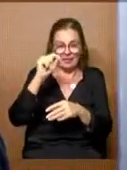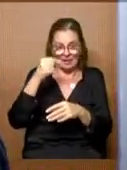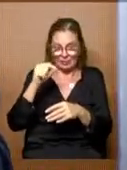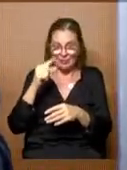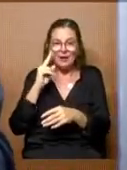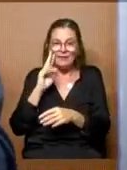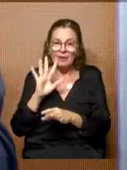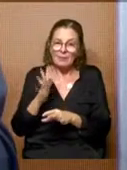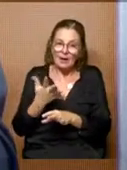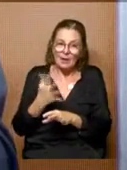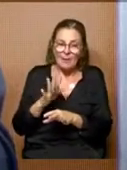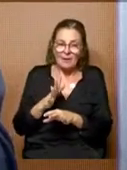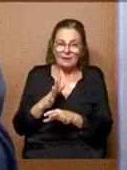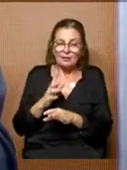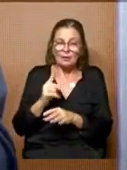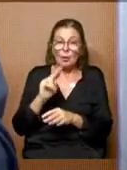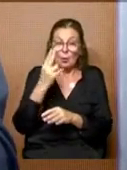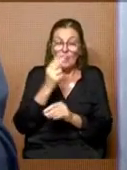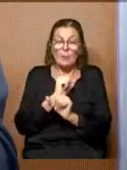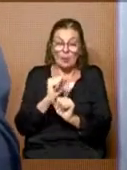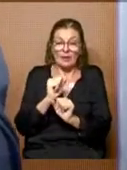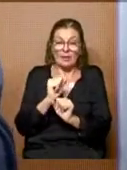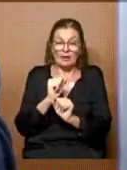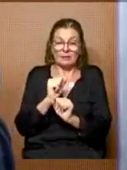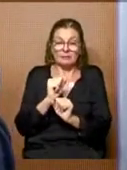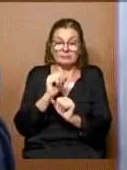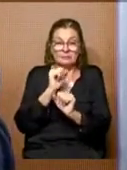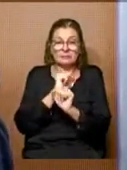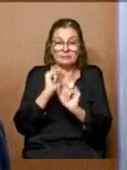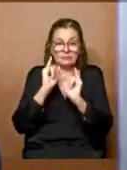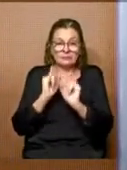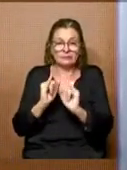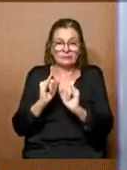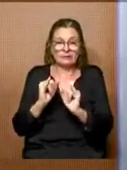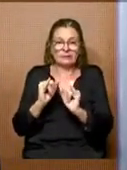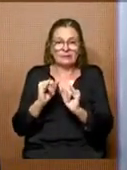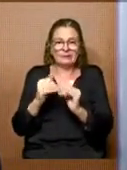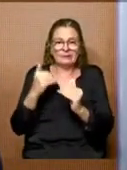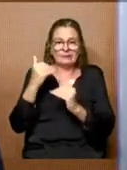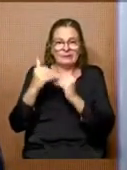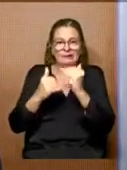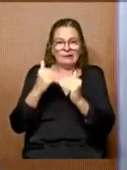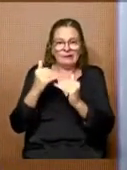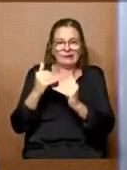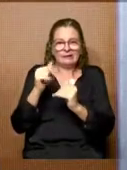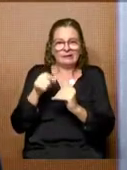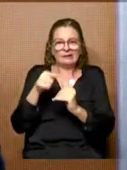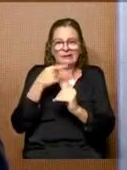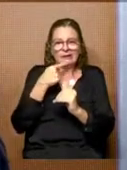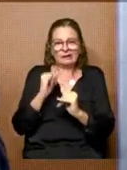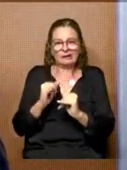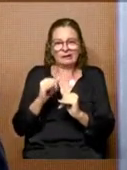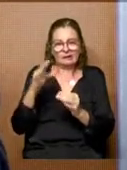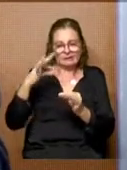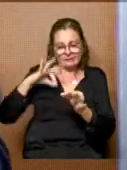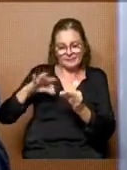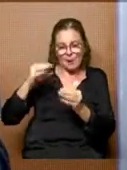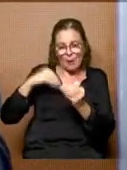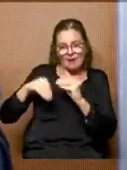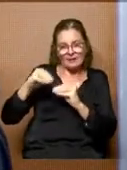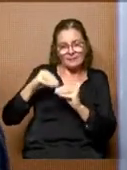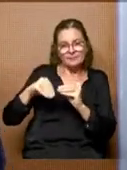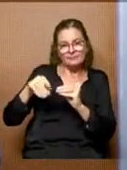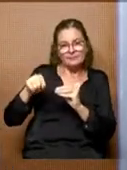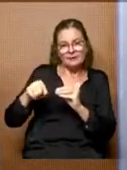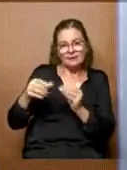contexto de que Uruguay tiene posibilidades de hacer un poco más progresivo su sistema impositivo para recaudar más recursos de